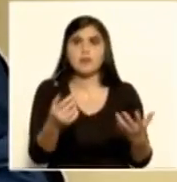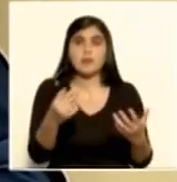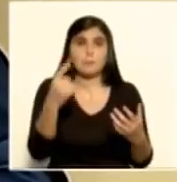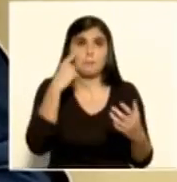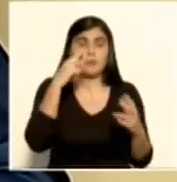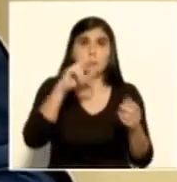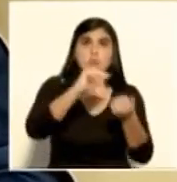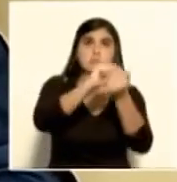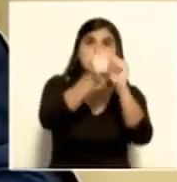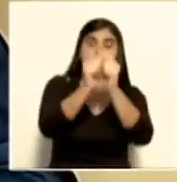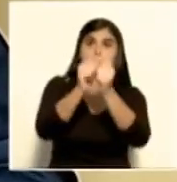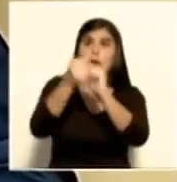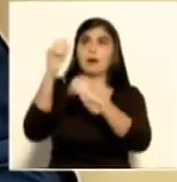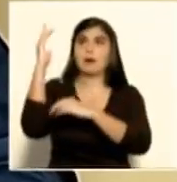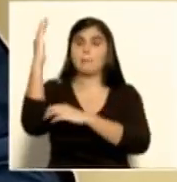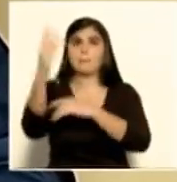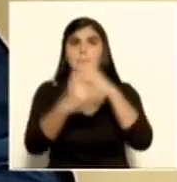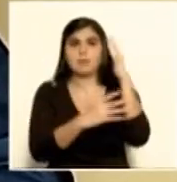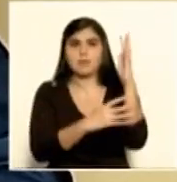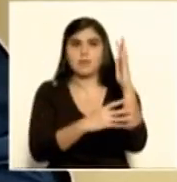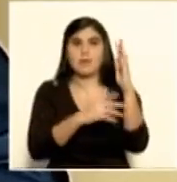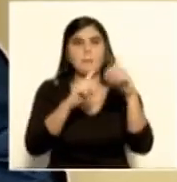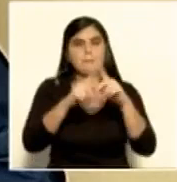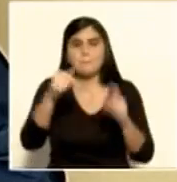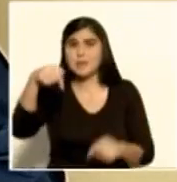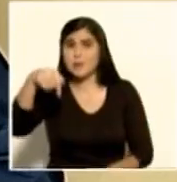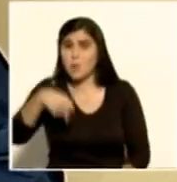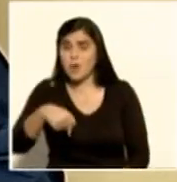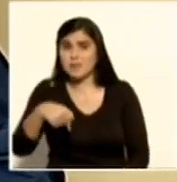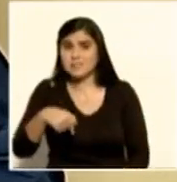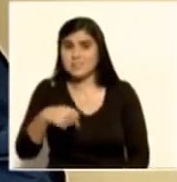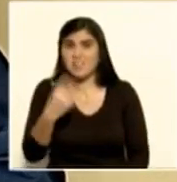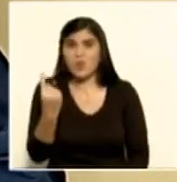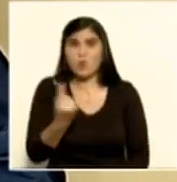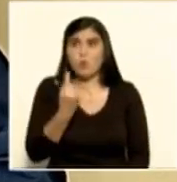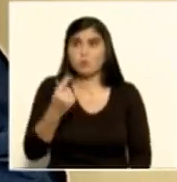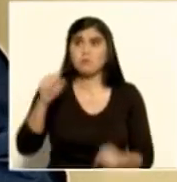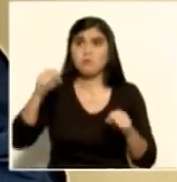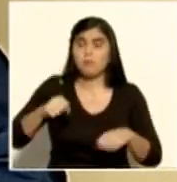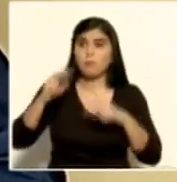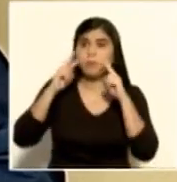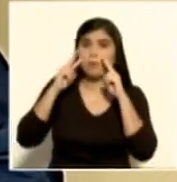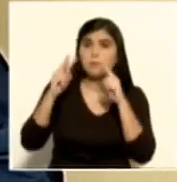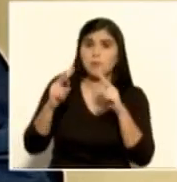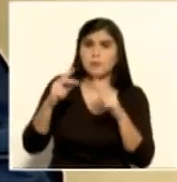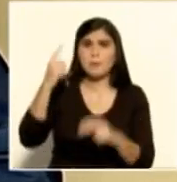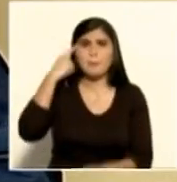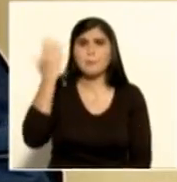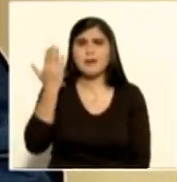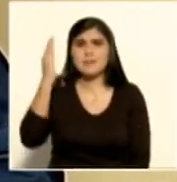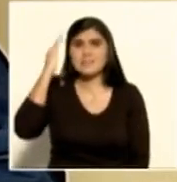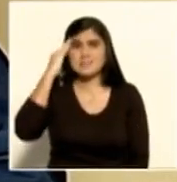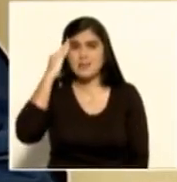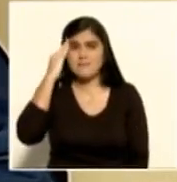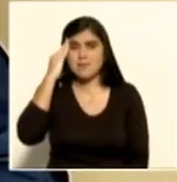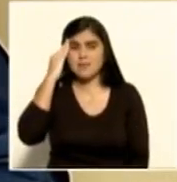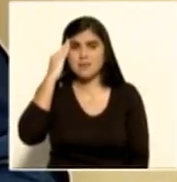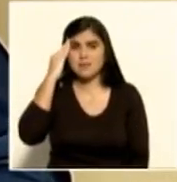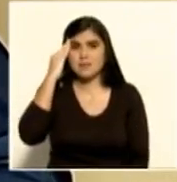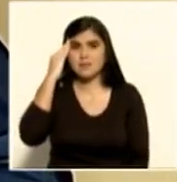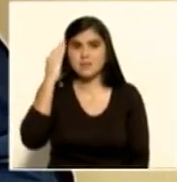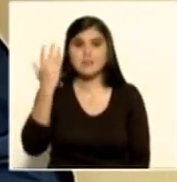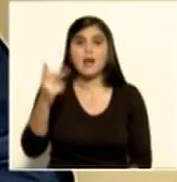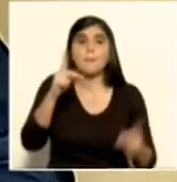cambiando nuestro ambiente. Aquí, el único estímulo que nosotros tenemos para saber en lo que estamos es